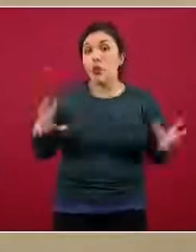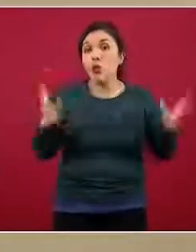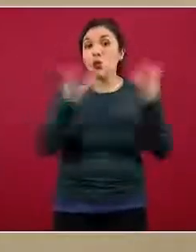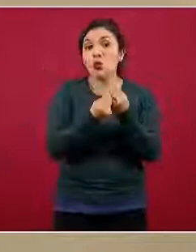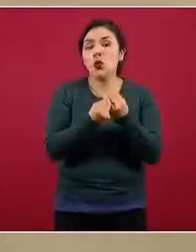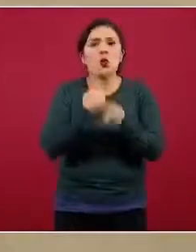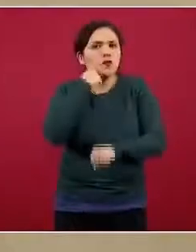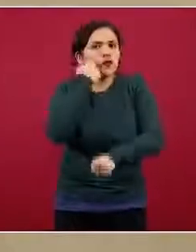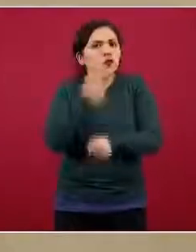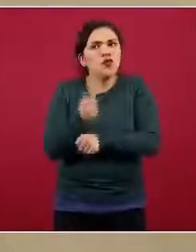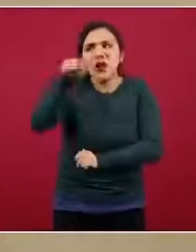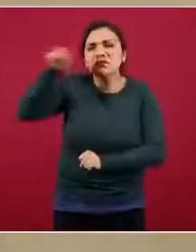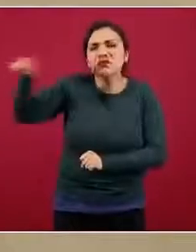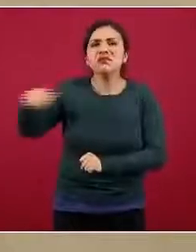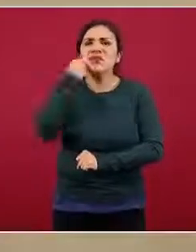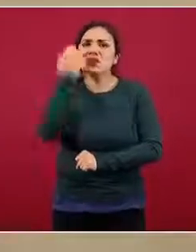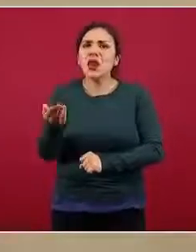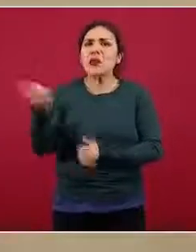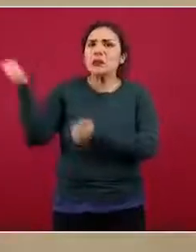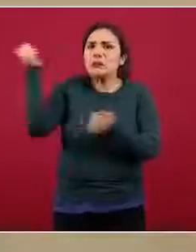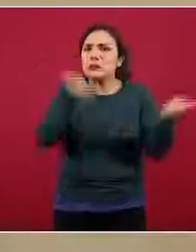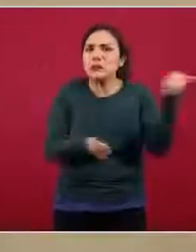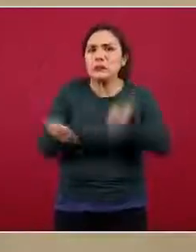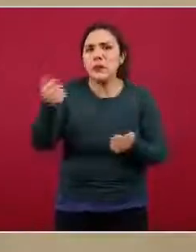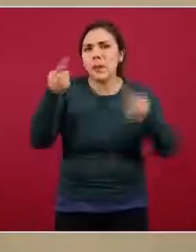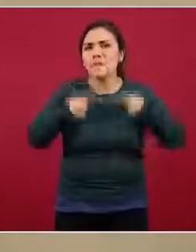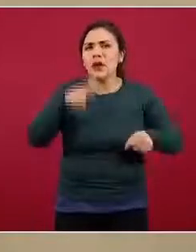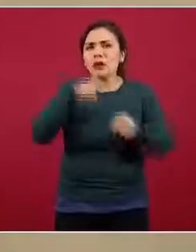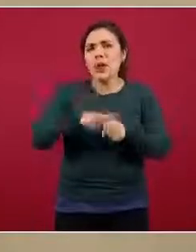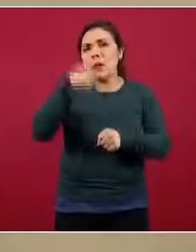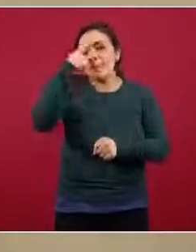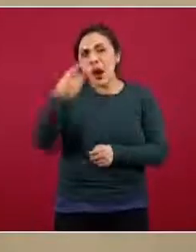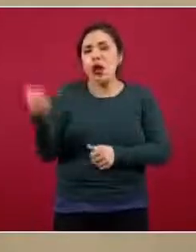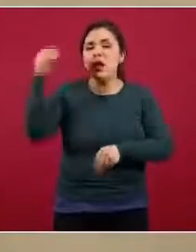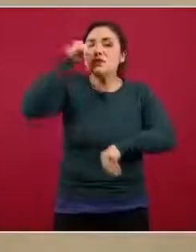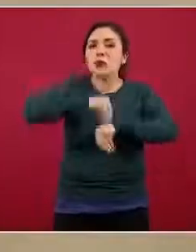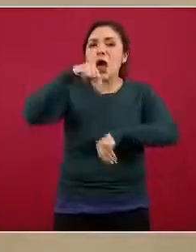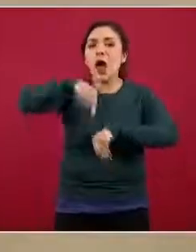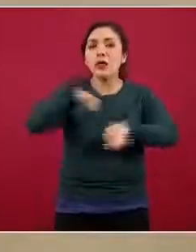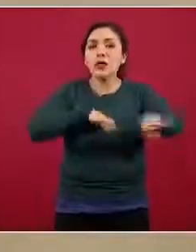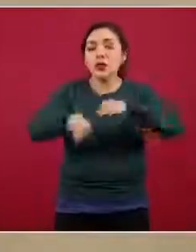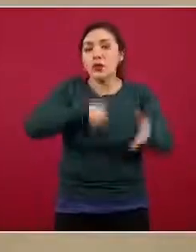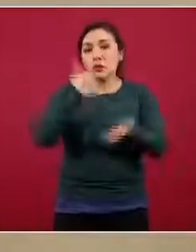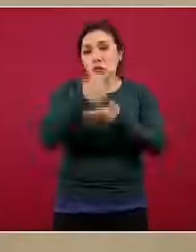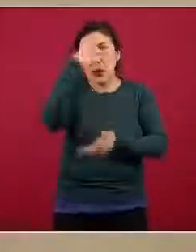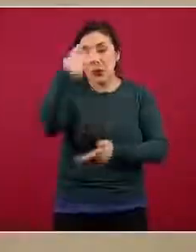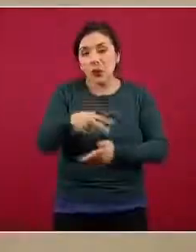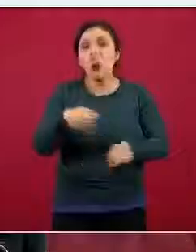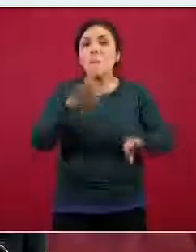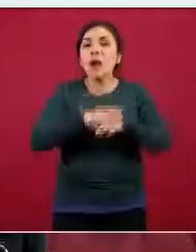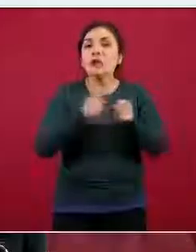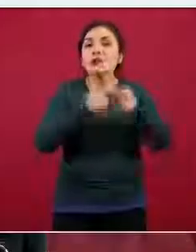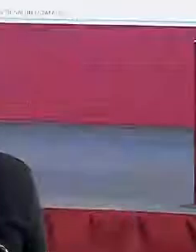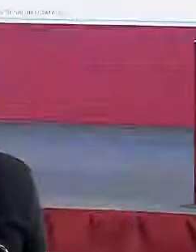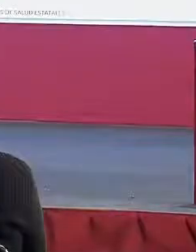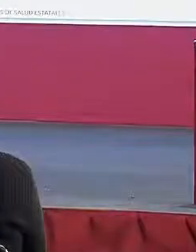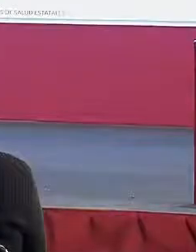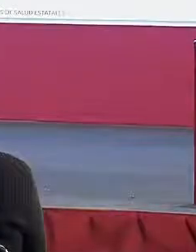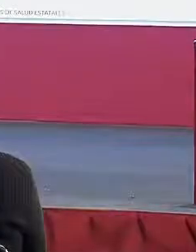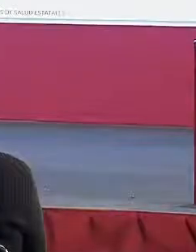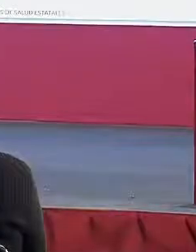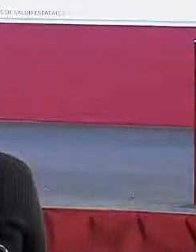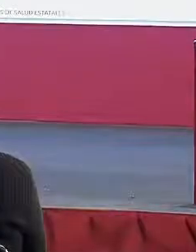también voluntaria han venido personal de allá, se contrata para estar aquí en la Ciudad de México y se están expandiendo también